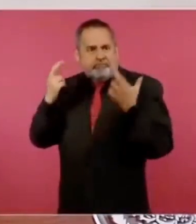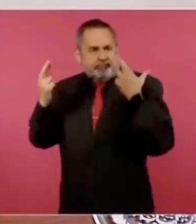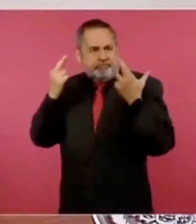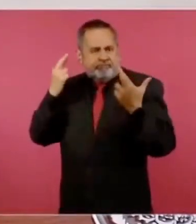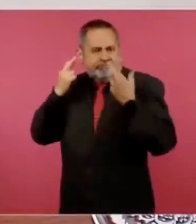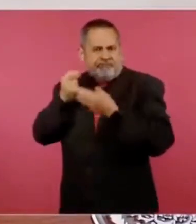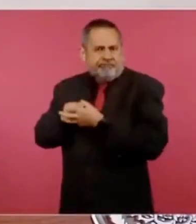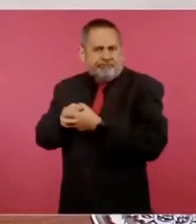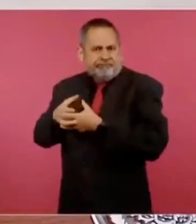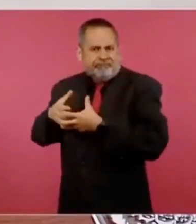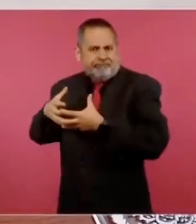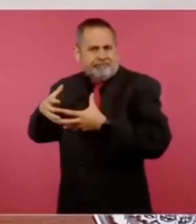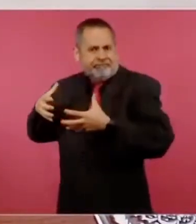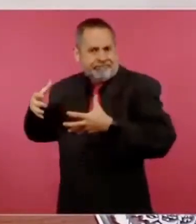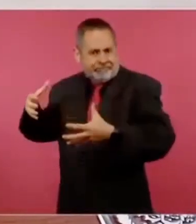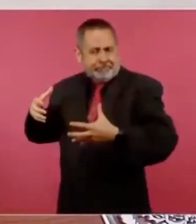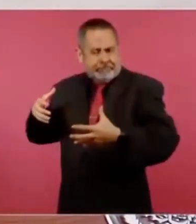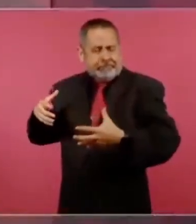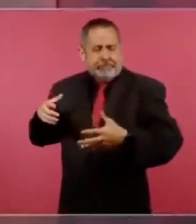pues ya